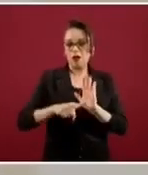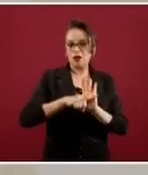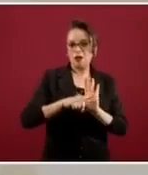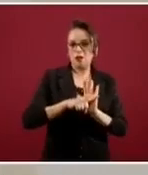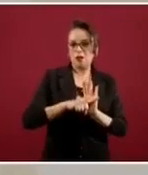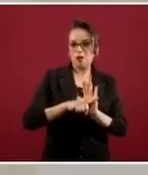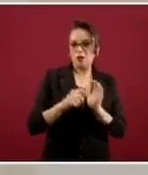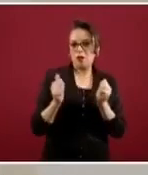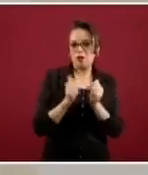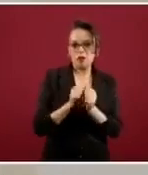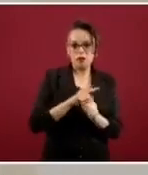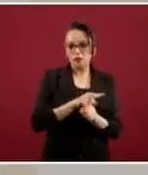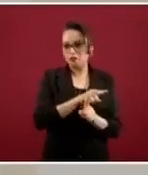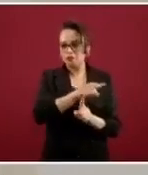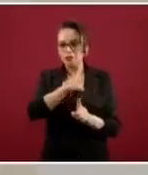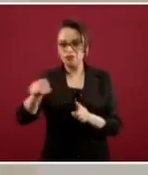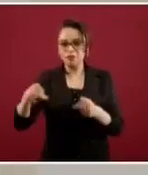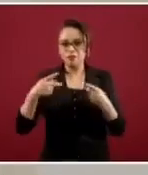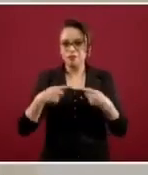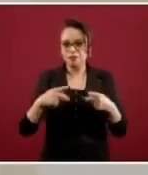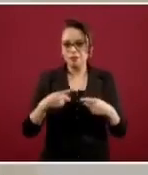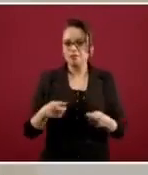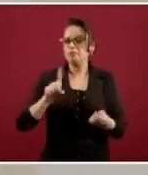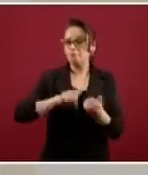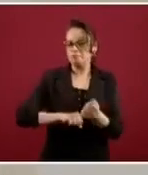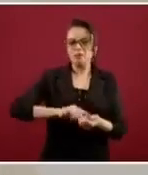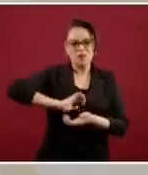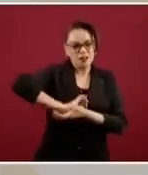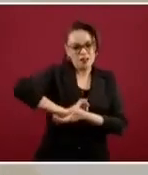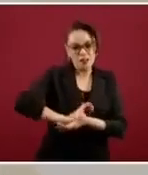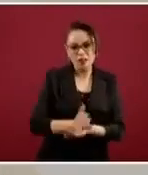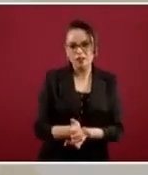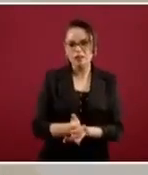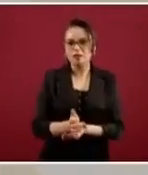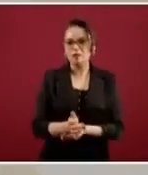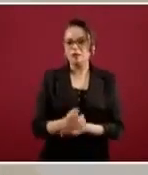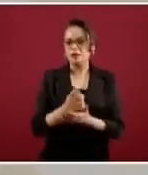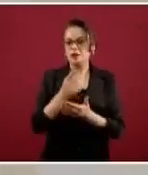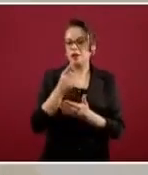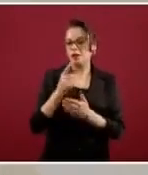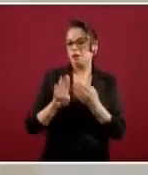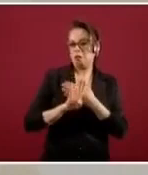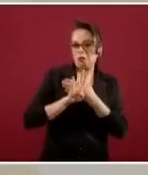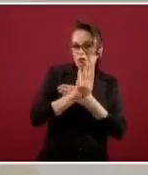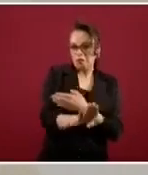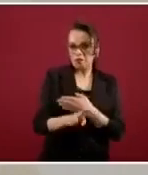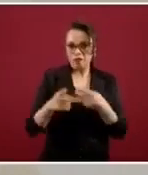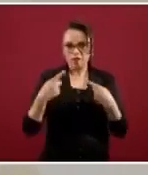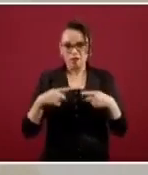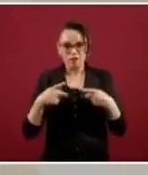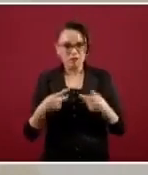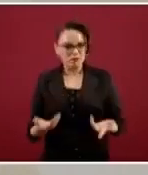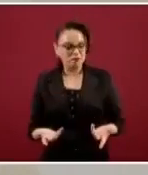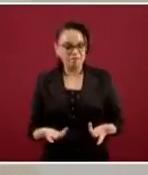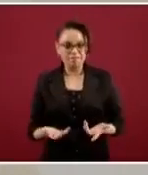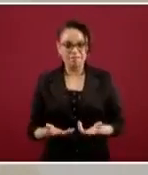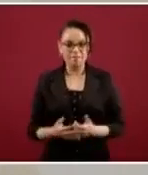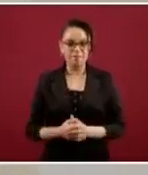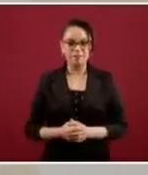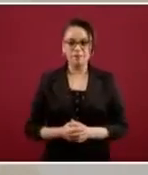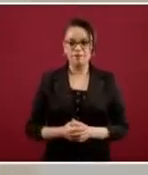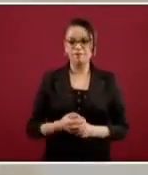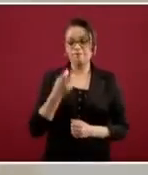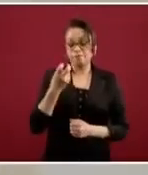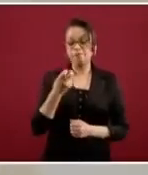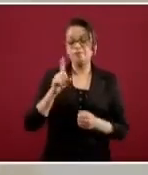se manifiesten en estigma, en discriminación, en rechazo, en aversión y que sean